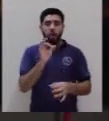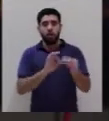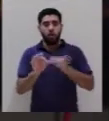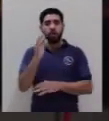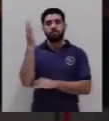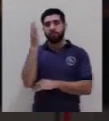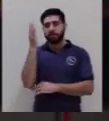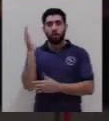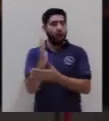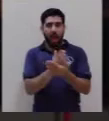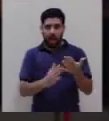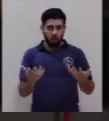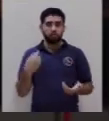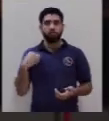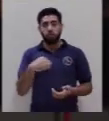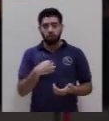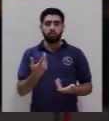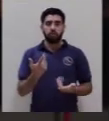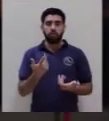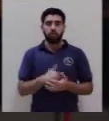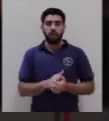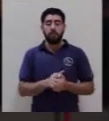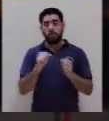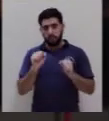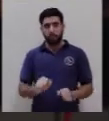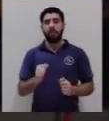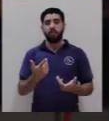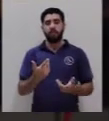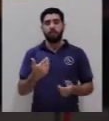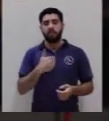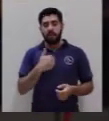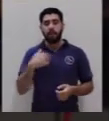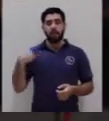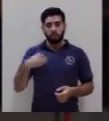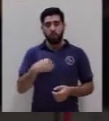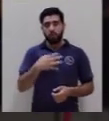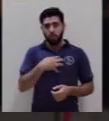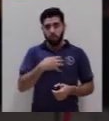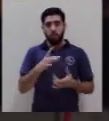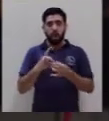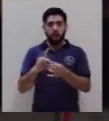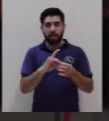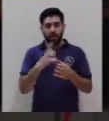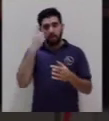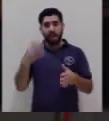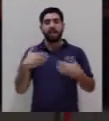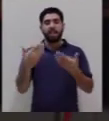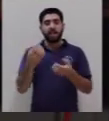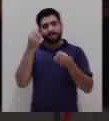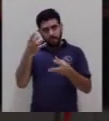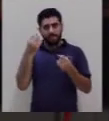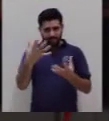una presentación o una exposición en clase, nosotros venimos y podemos tener nuestro organizador y uh-huh. luego ya la